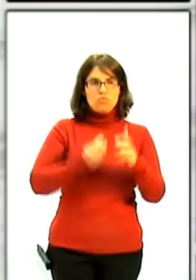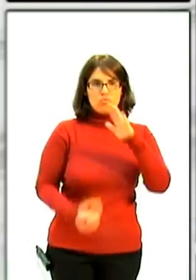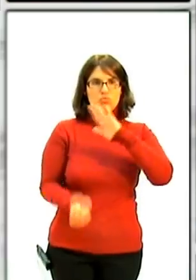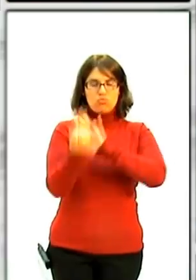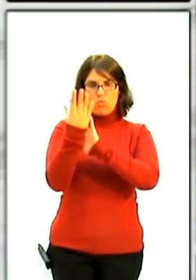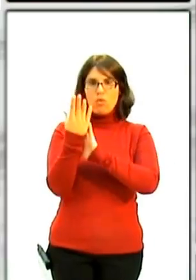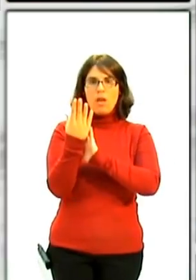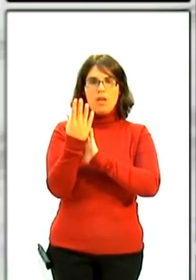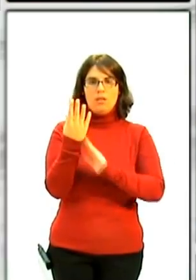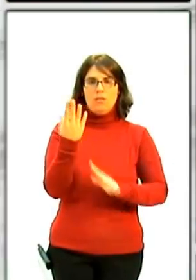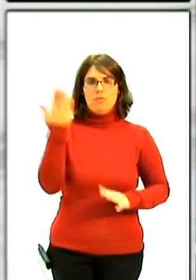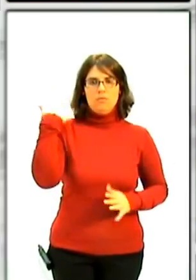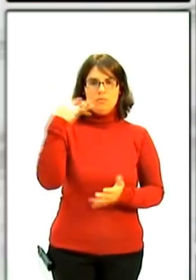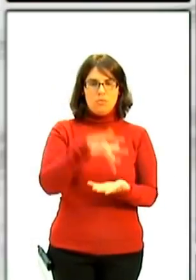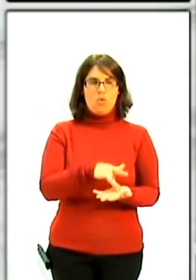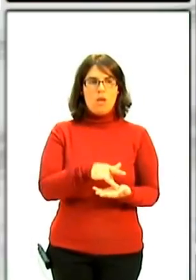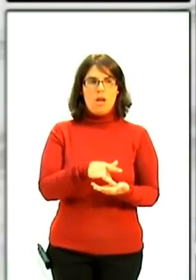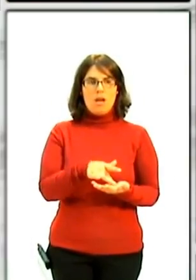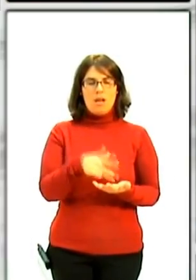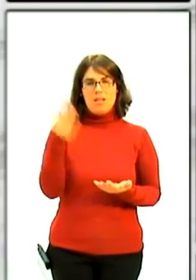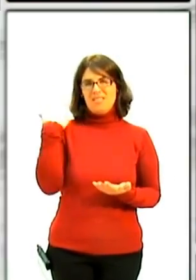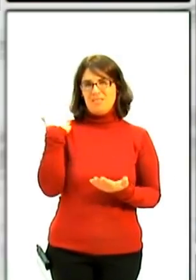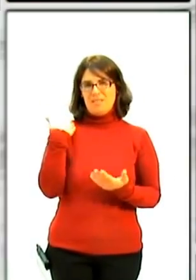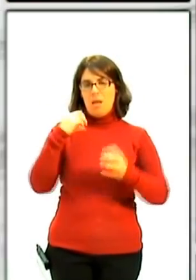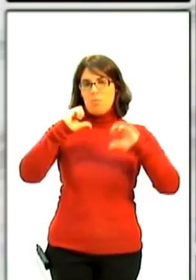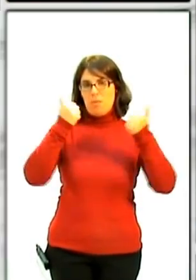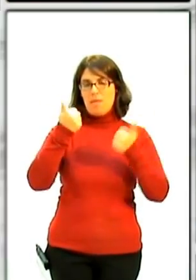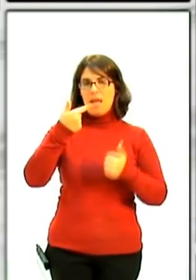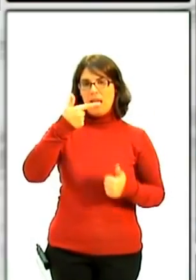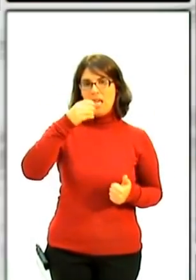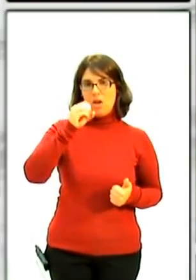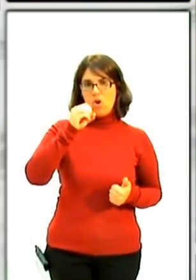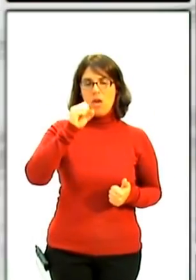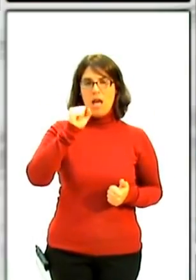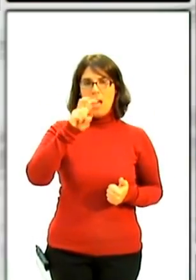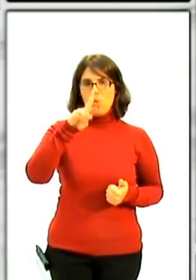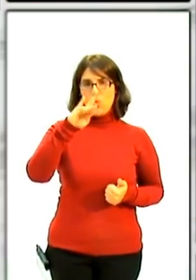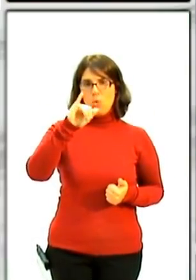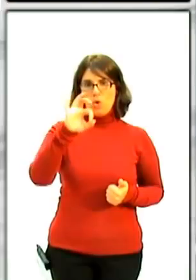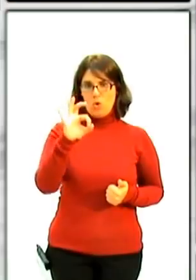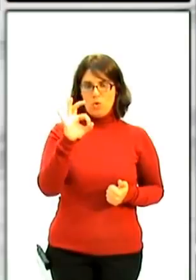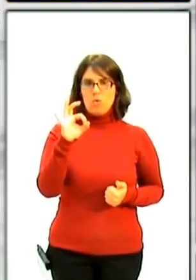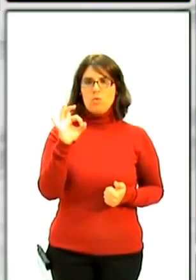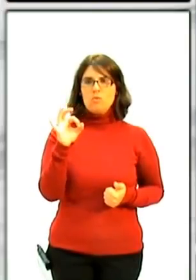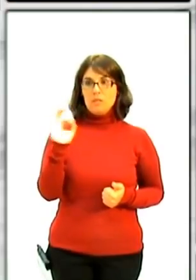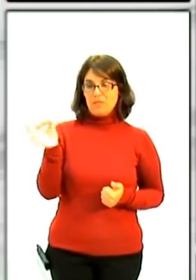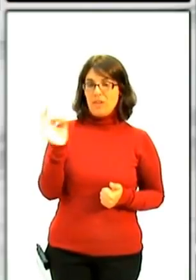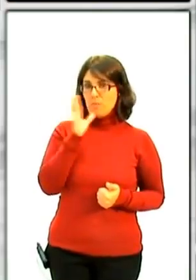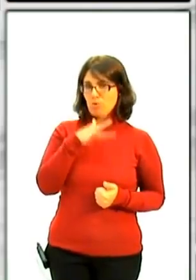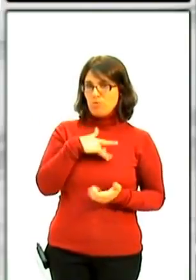cuando experimentamos GeoAudio, y es que lógicamente tú no puedes aislar